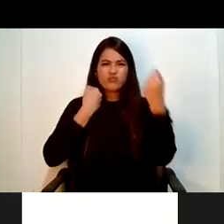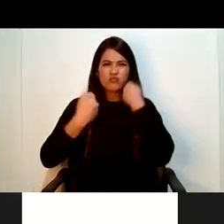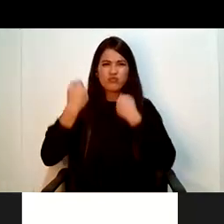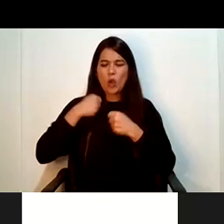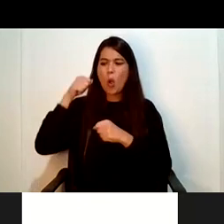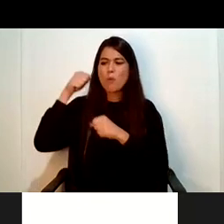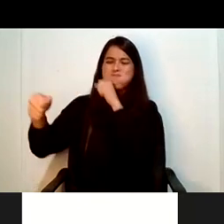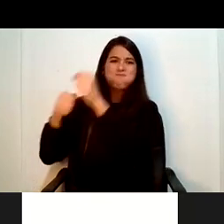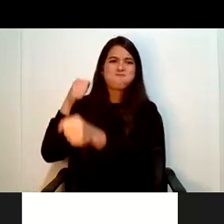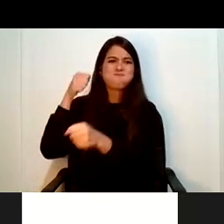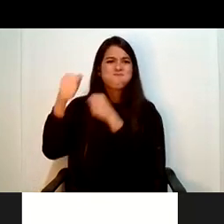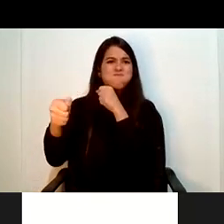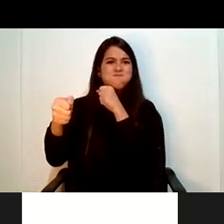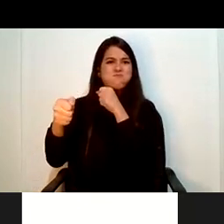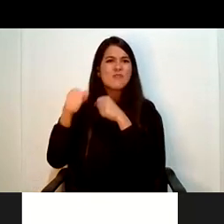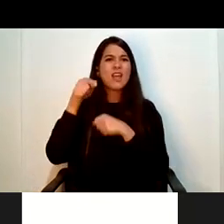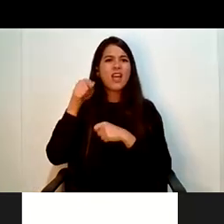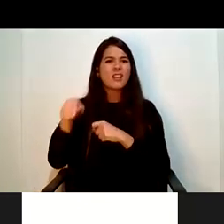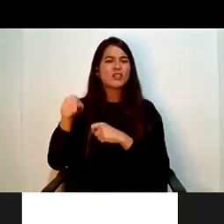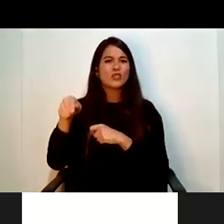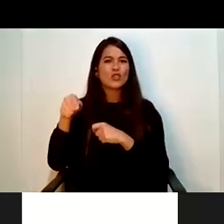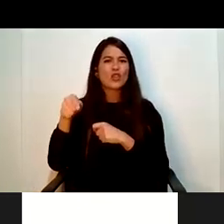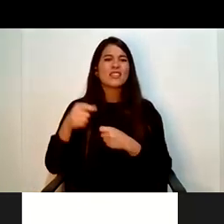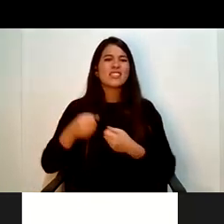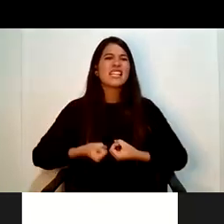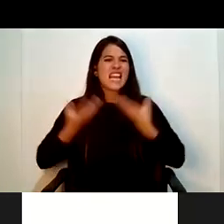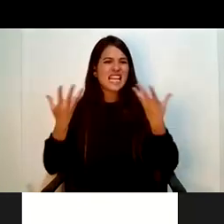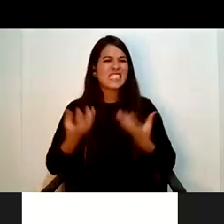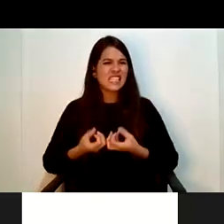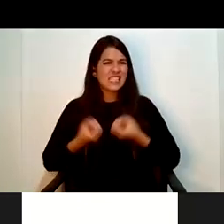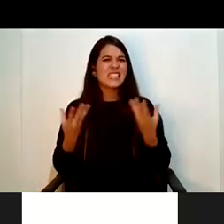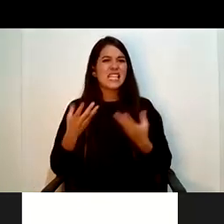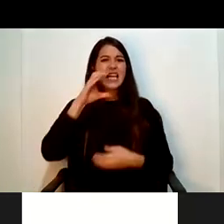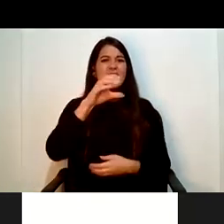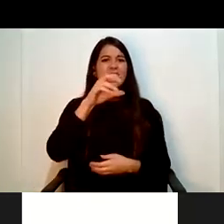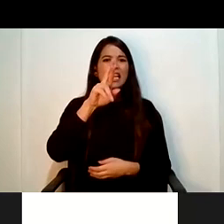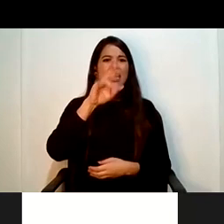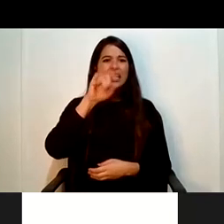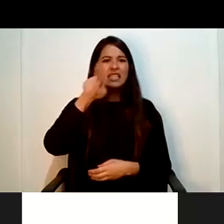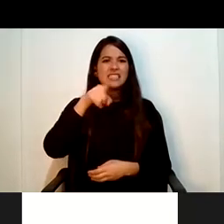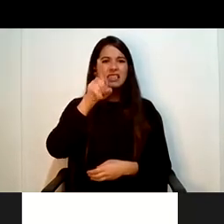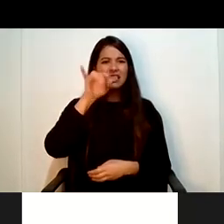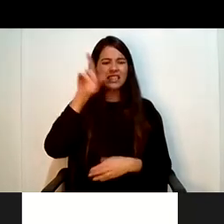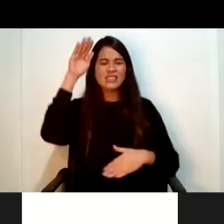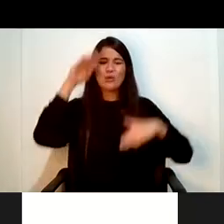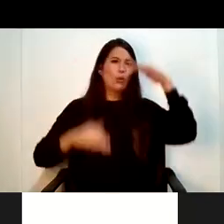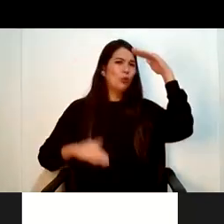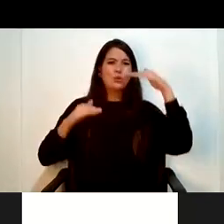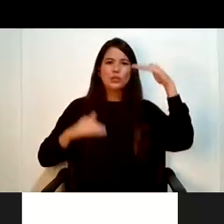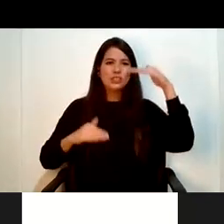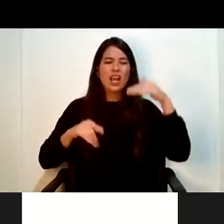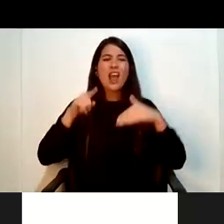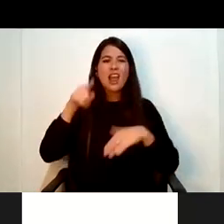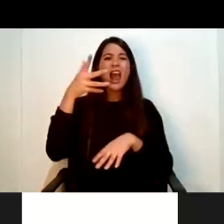otras personas, y ahí ya estaríamos hablando de crisis. Crisis va a ser cuando se ve en riesgo